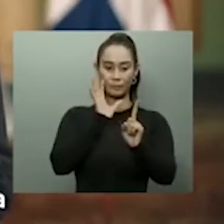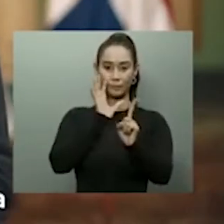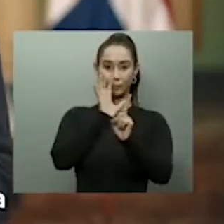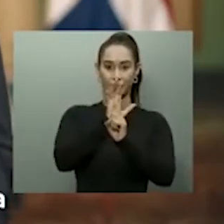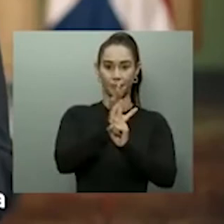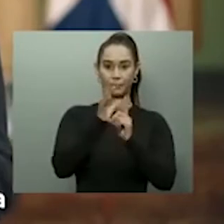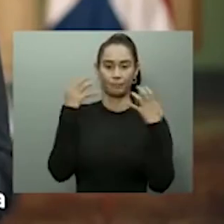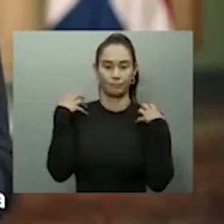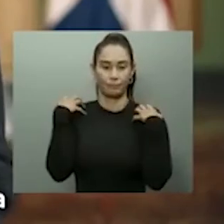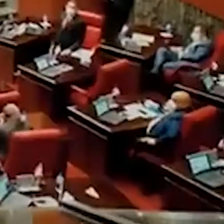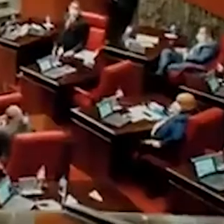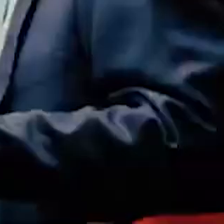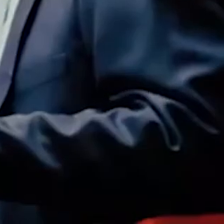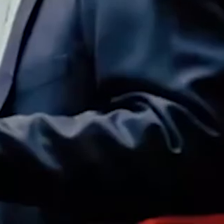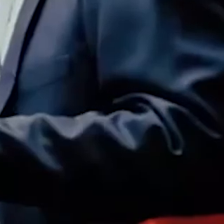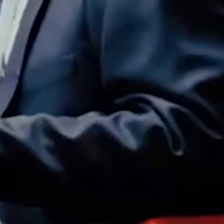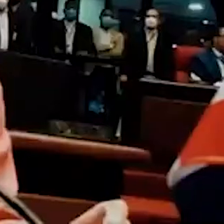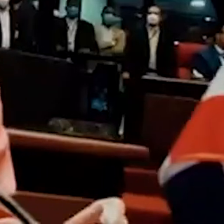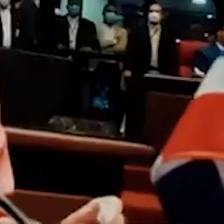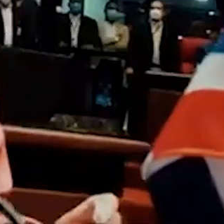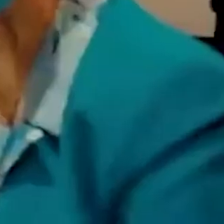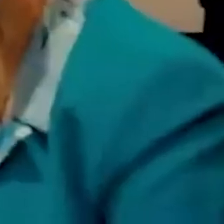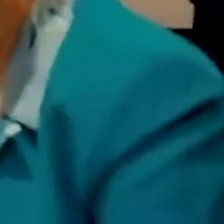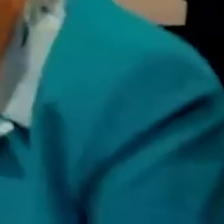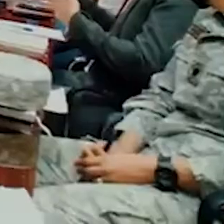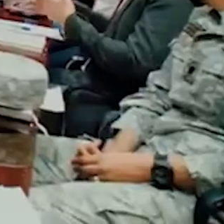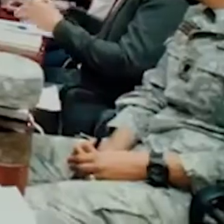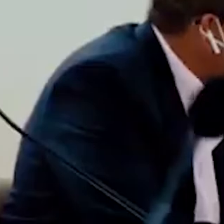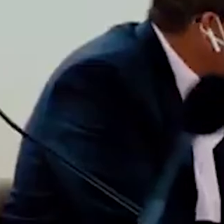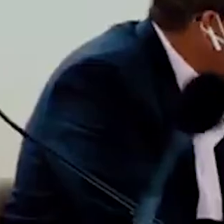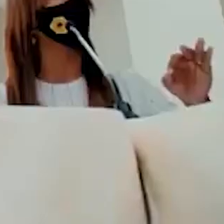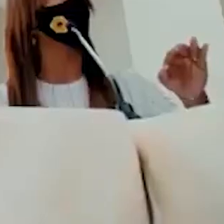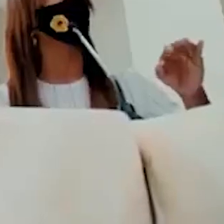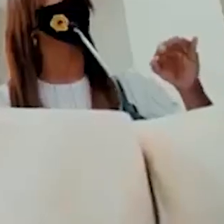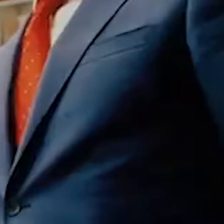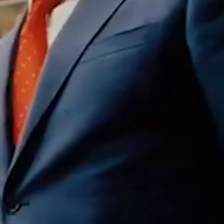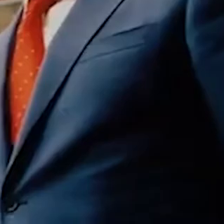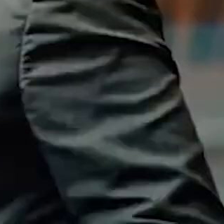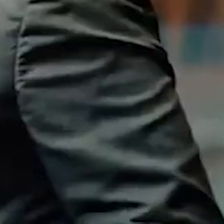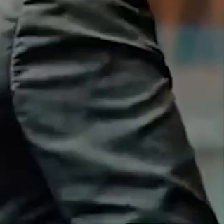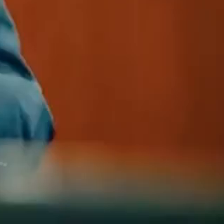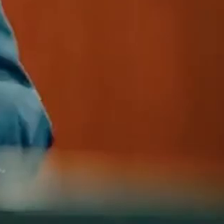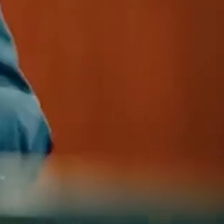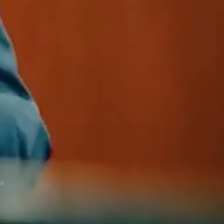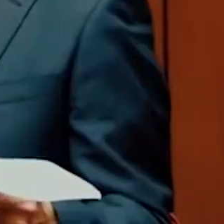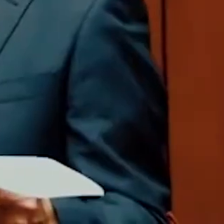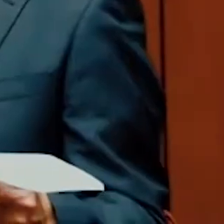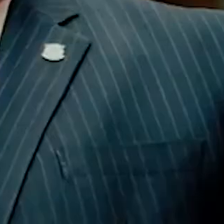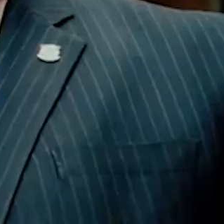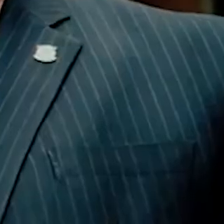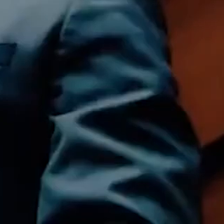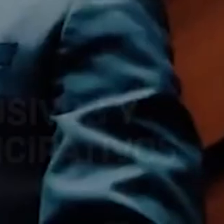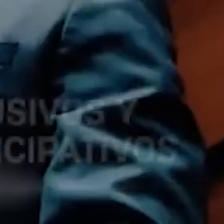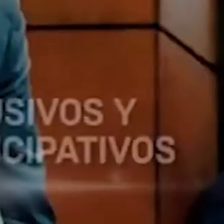falta mucho todavía. Por ejemplo, la Comisión de Hacienda del Senado estudiará un proyecto de resolución que pide investigar el